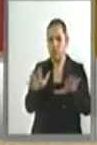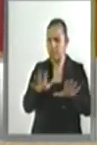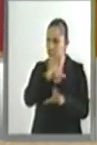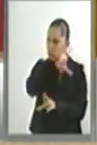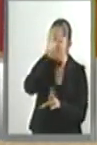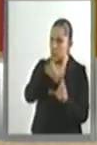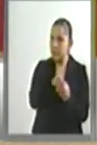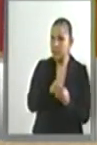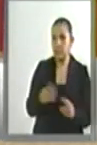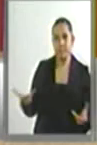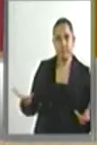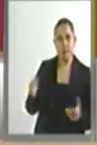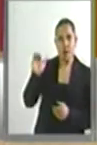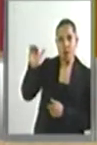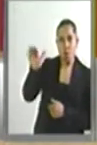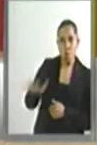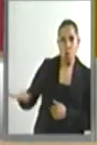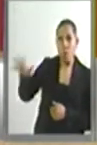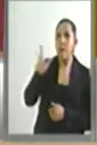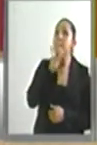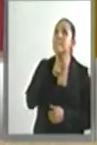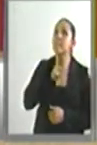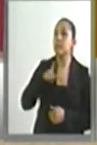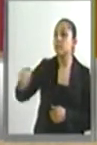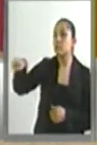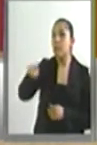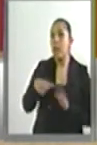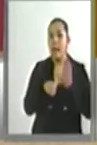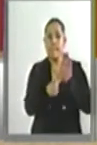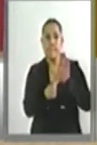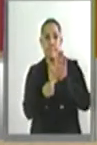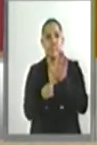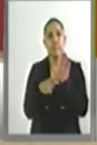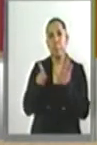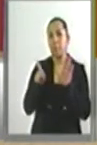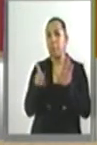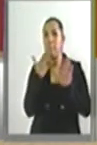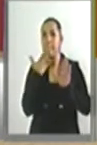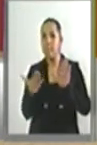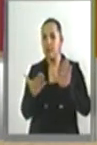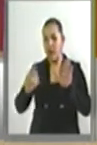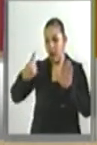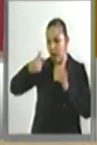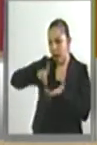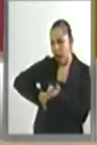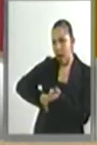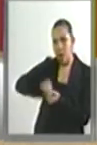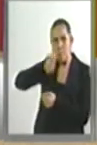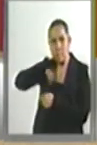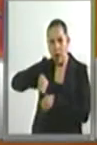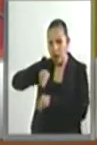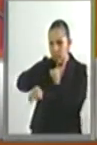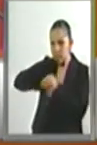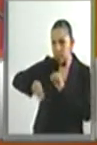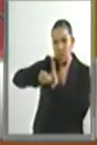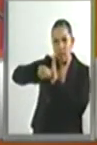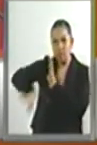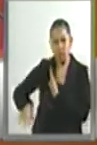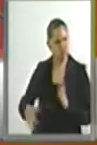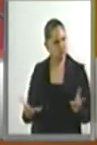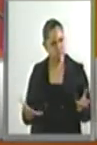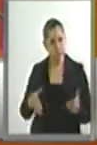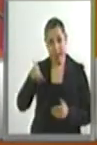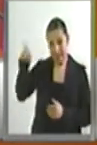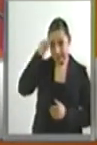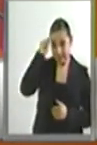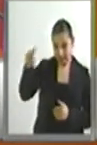hagan cosas buenas que parezcan malas. Al señor Pepe Toño González, director de